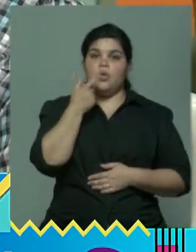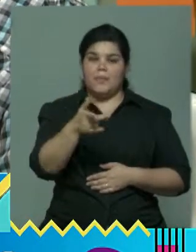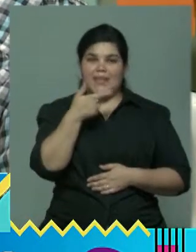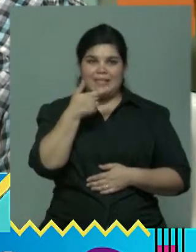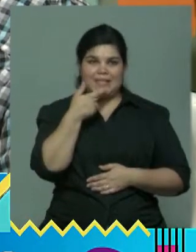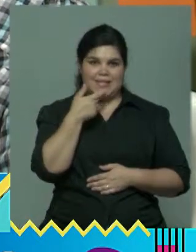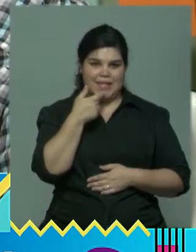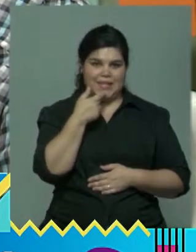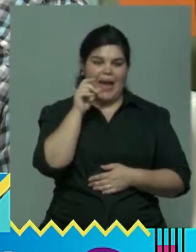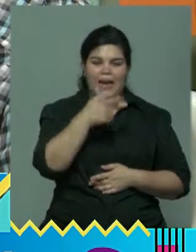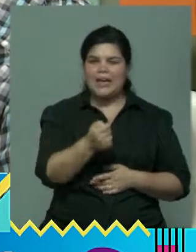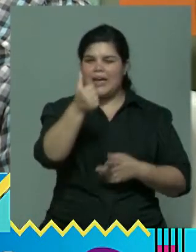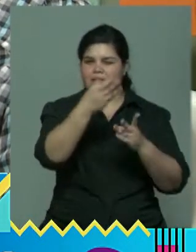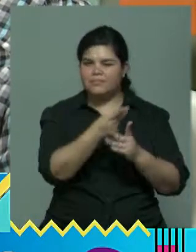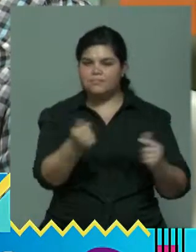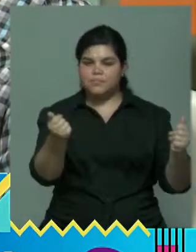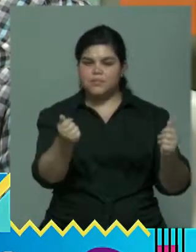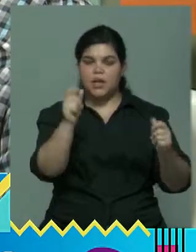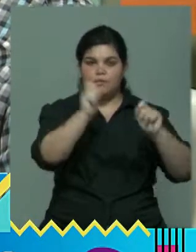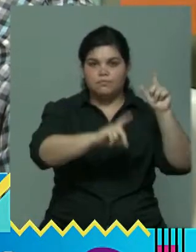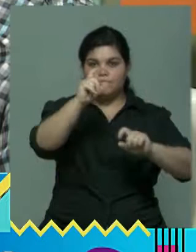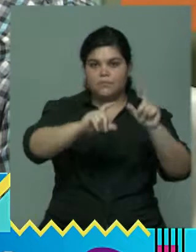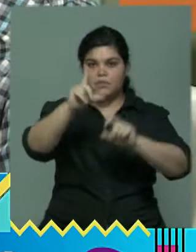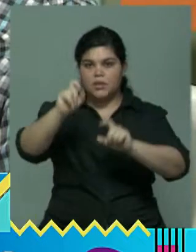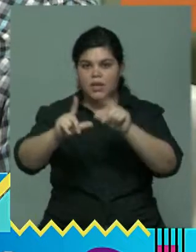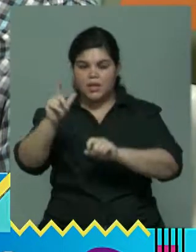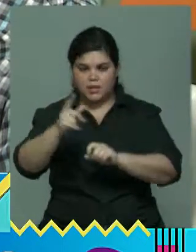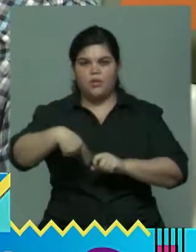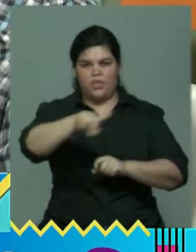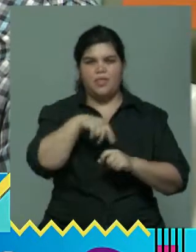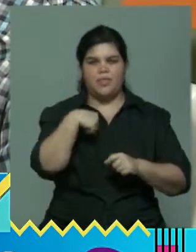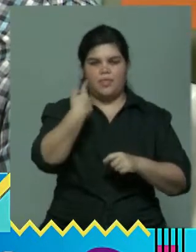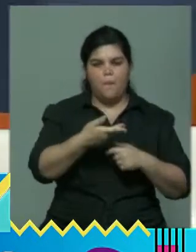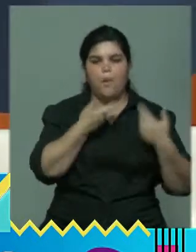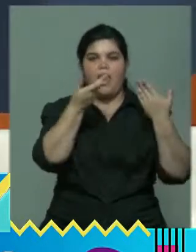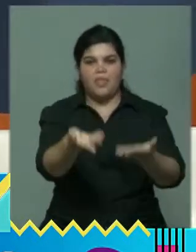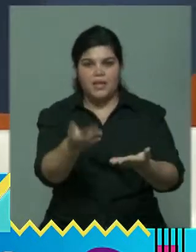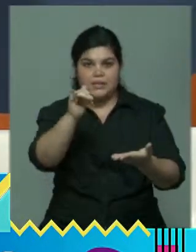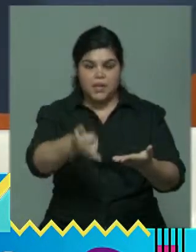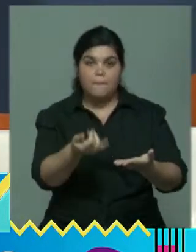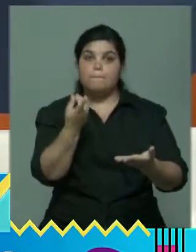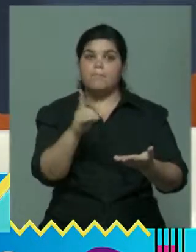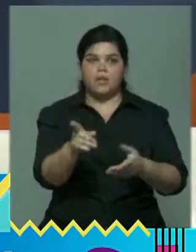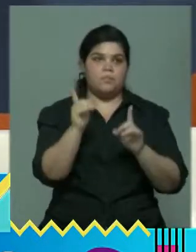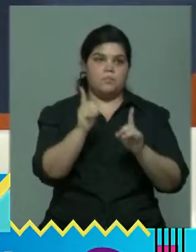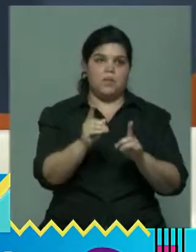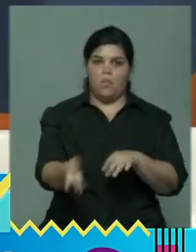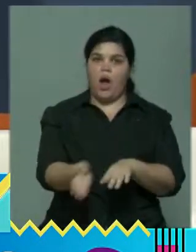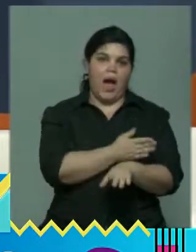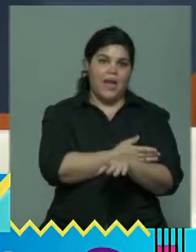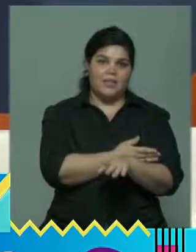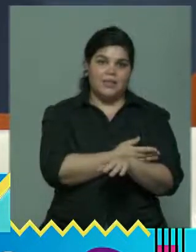seguramente eso permita después hablar específicamente del tema a ustedes. Sí, como datos preliminares, pues sí, esto lo hablamos recién fuera del